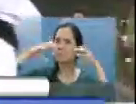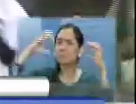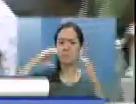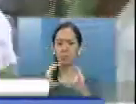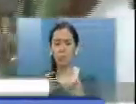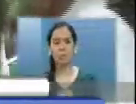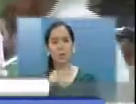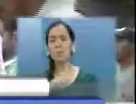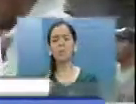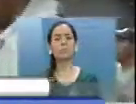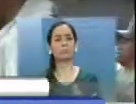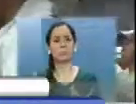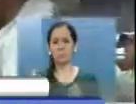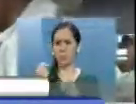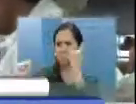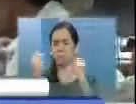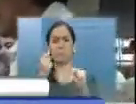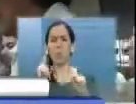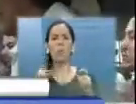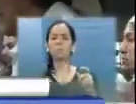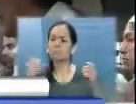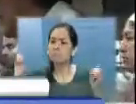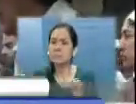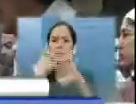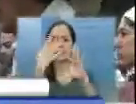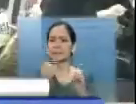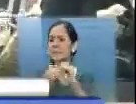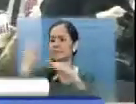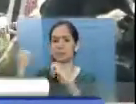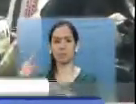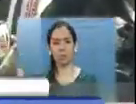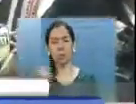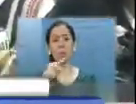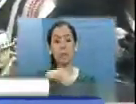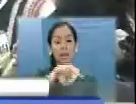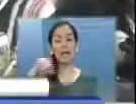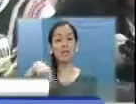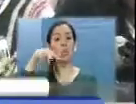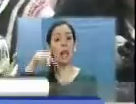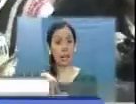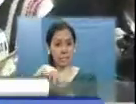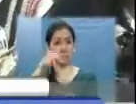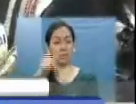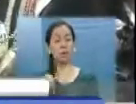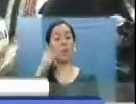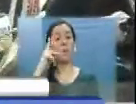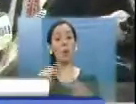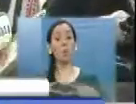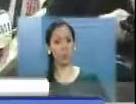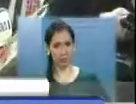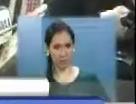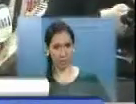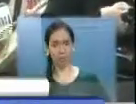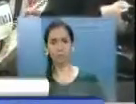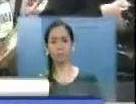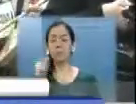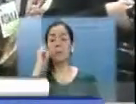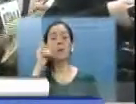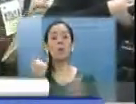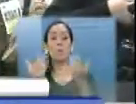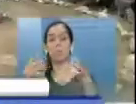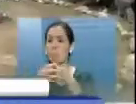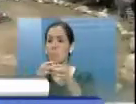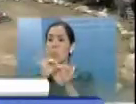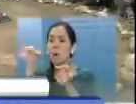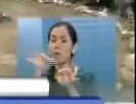en armonía con ellos como parte de la naturaleza humana. La lucha es de la pérdida de la autonomía de los pueblos bajo